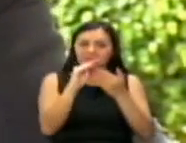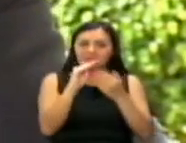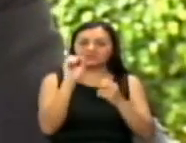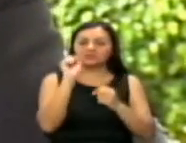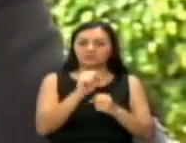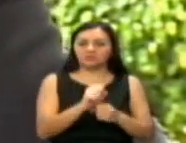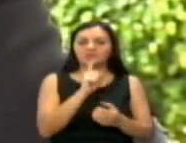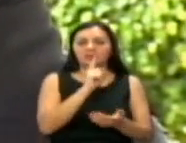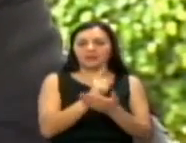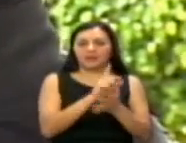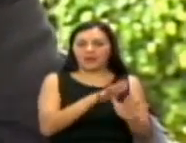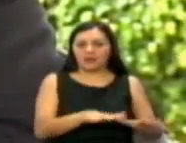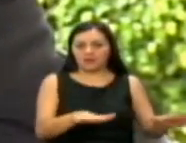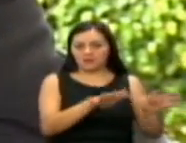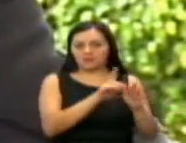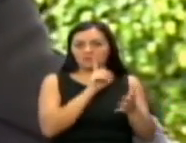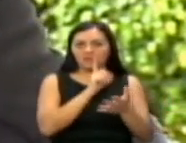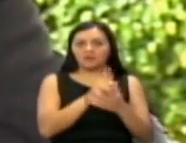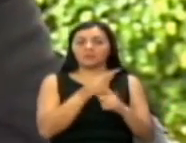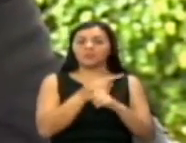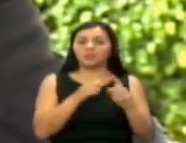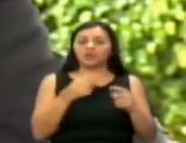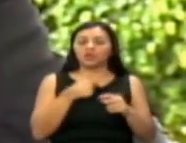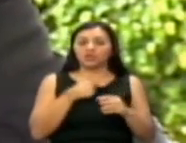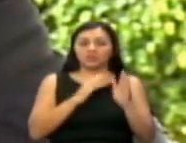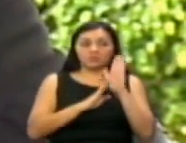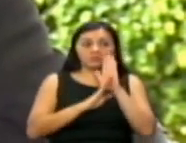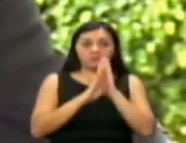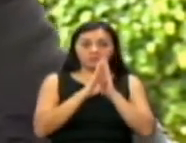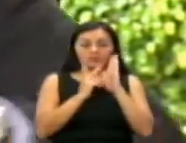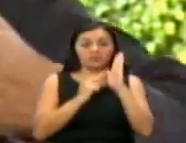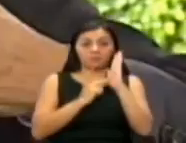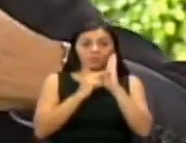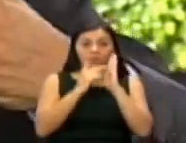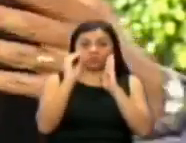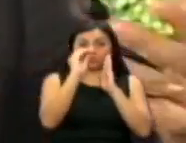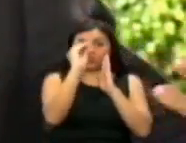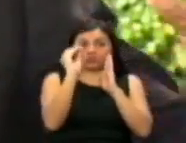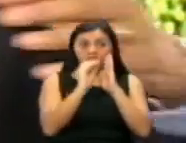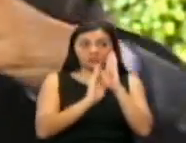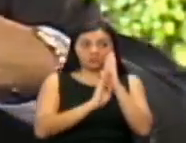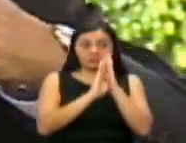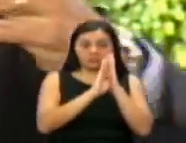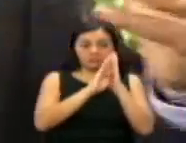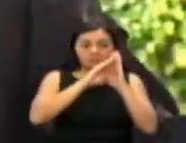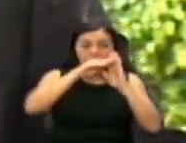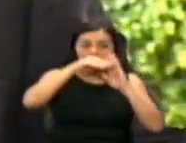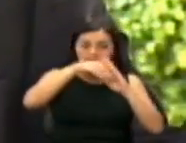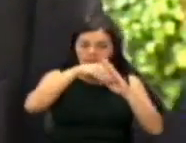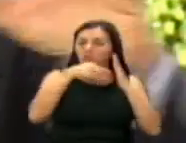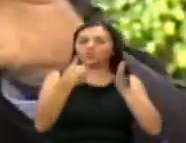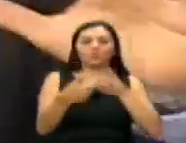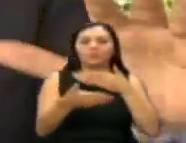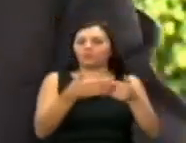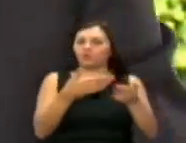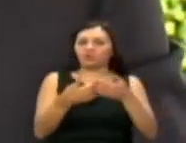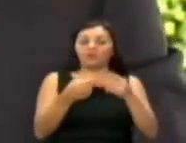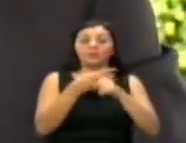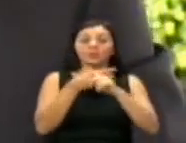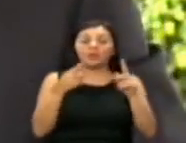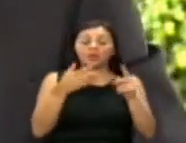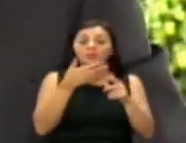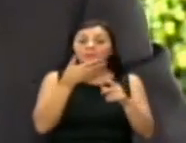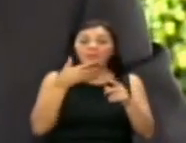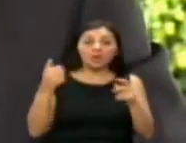en el sector real. Yo prefiero perder algunos puntos en crecimiento ya que arriesgar una crisis que llamamos los economistas sistémica, general.